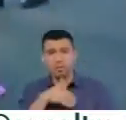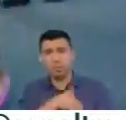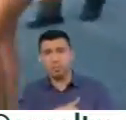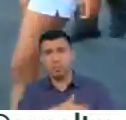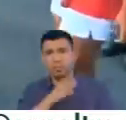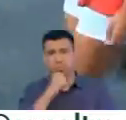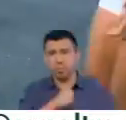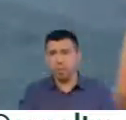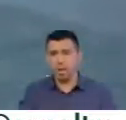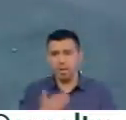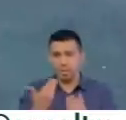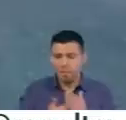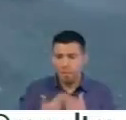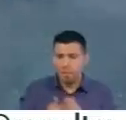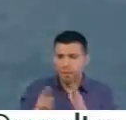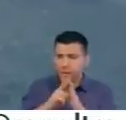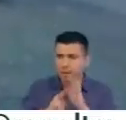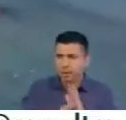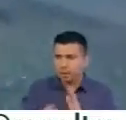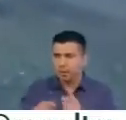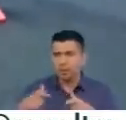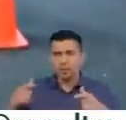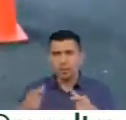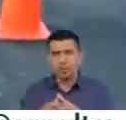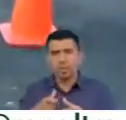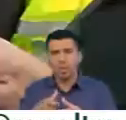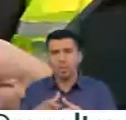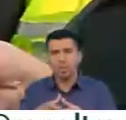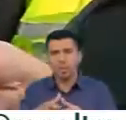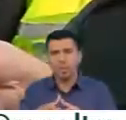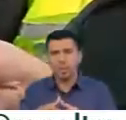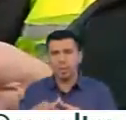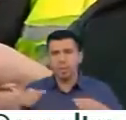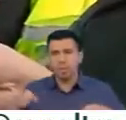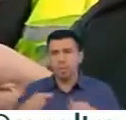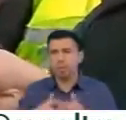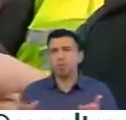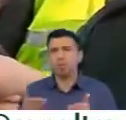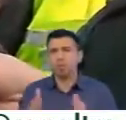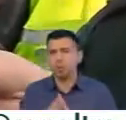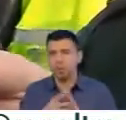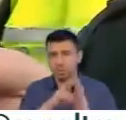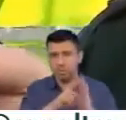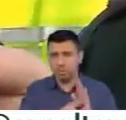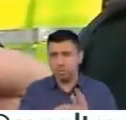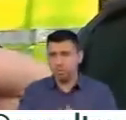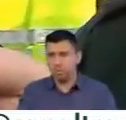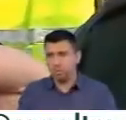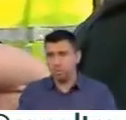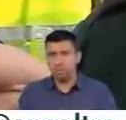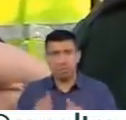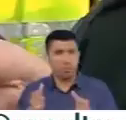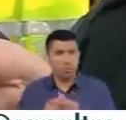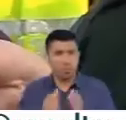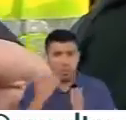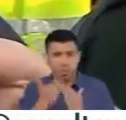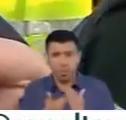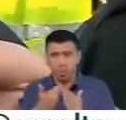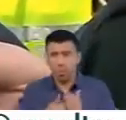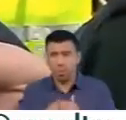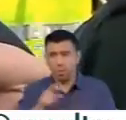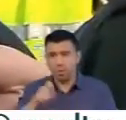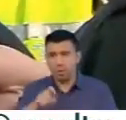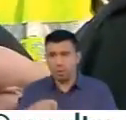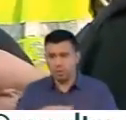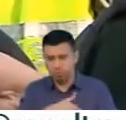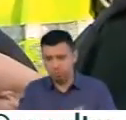al igual que los papeles en regla de sus motocicletas. Yo pienso que los documentos son necesarios en el bolsillo de cada ciudadano, incluso de